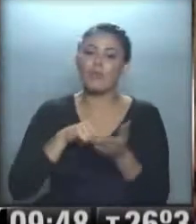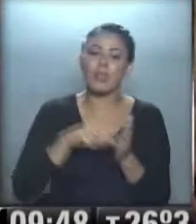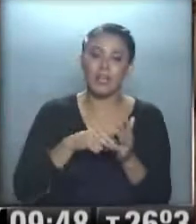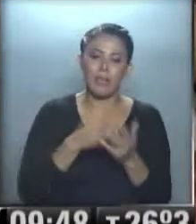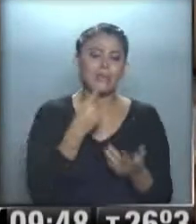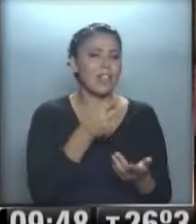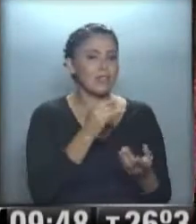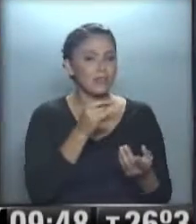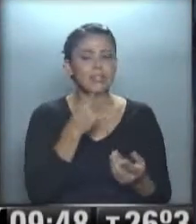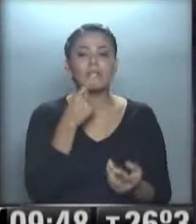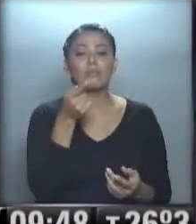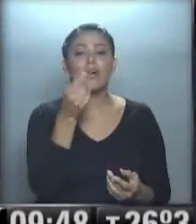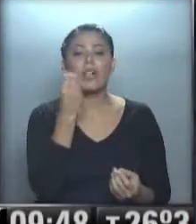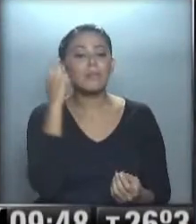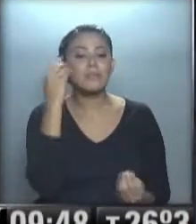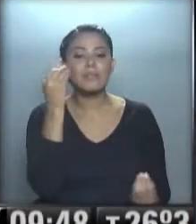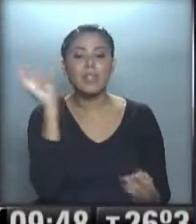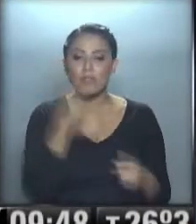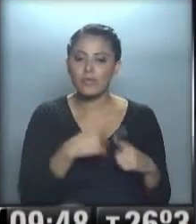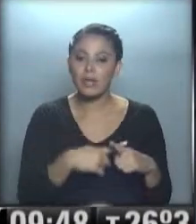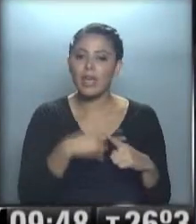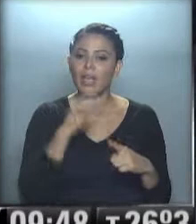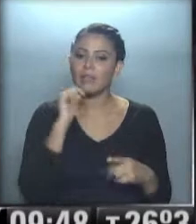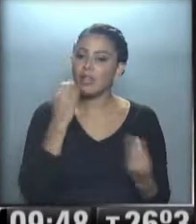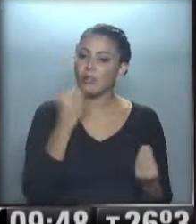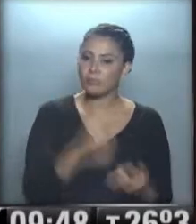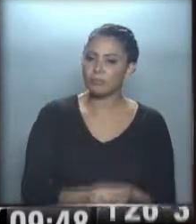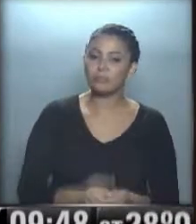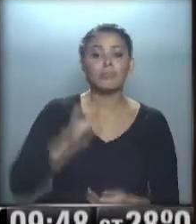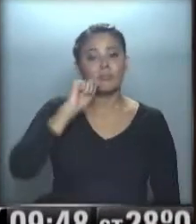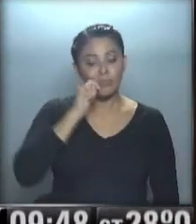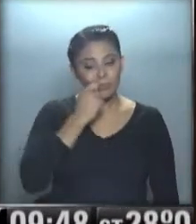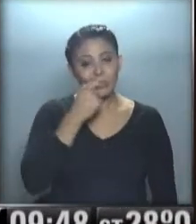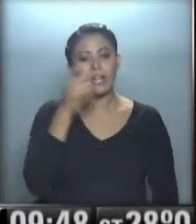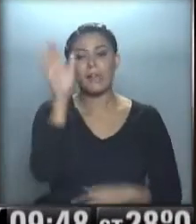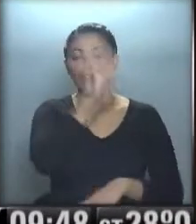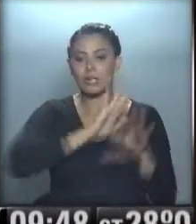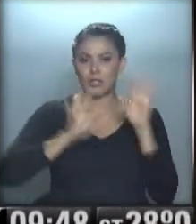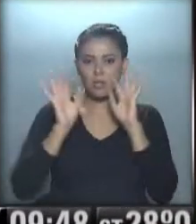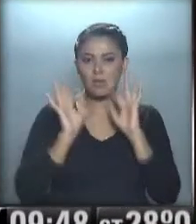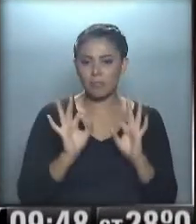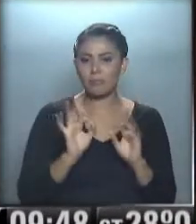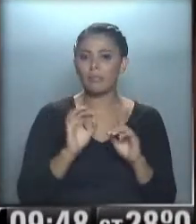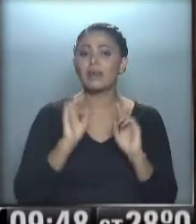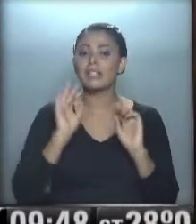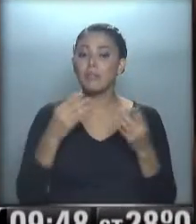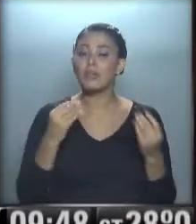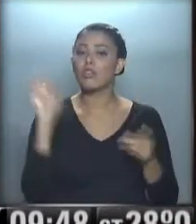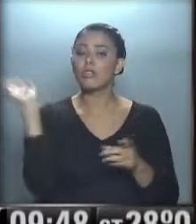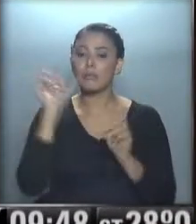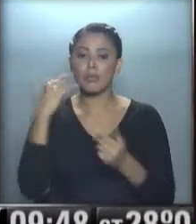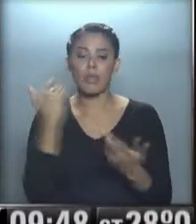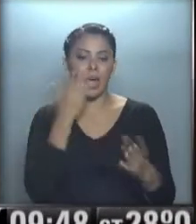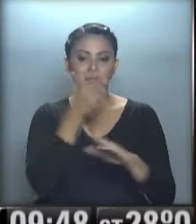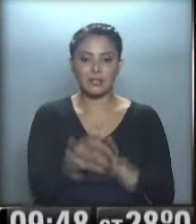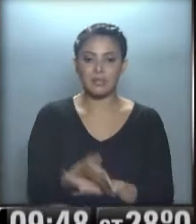difícil. Bueno, ¿qué te parece todo el festival? ¿Está muy bien? Muy bueno, muy buena organización. Bueno que es accesible para toda la